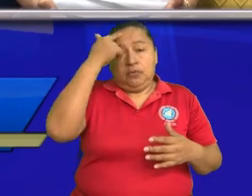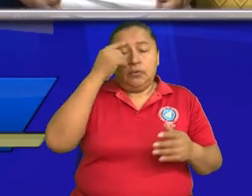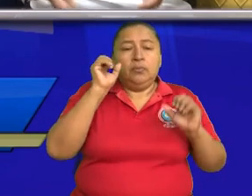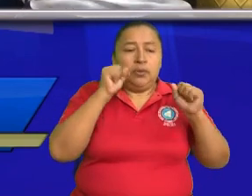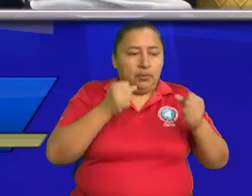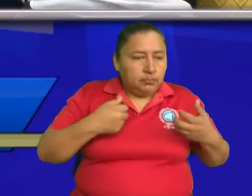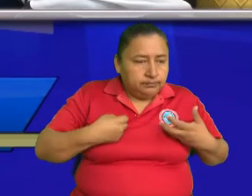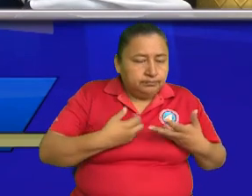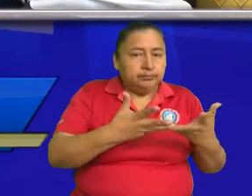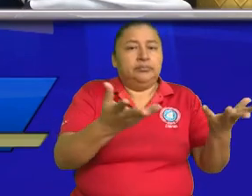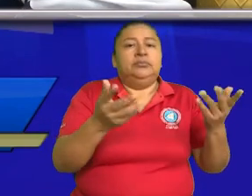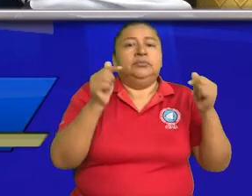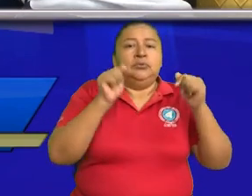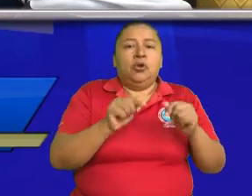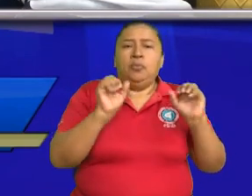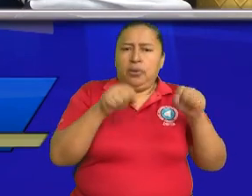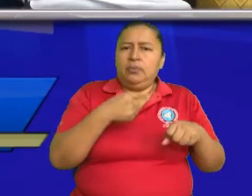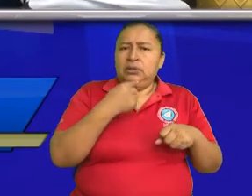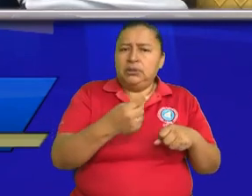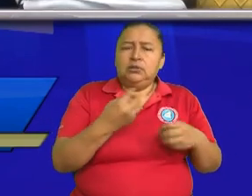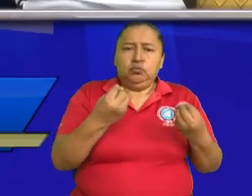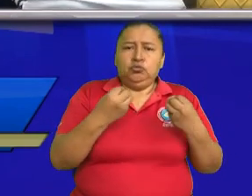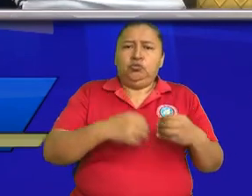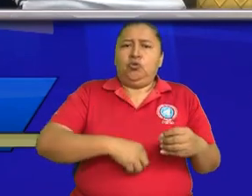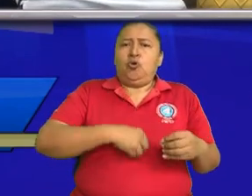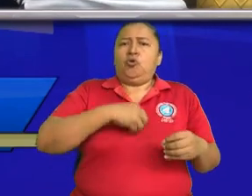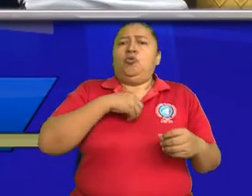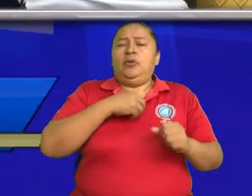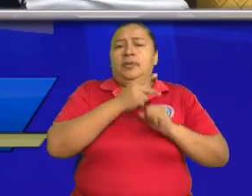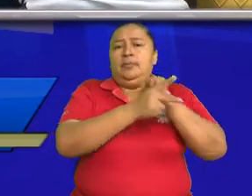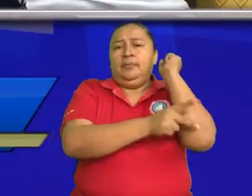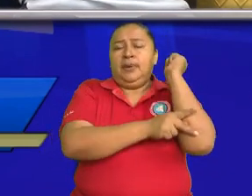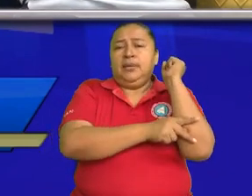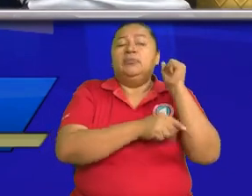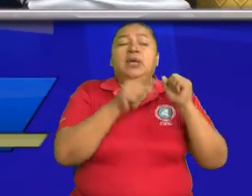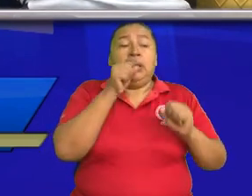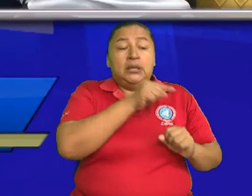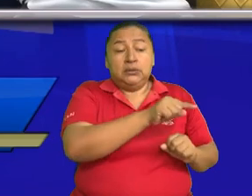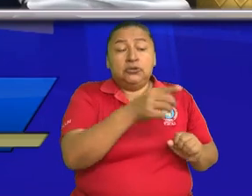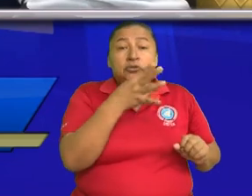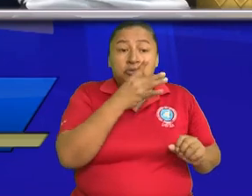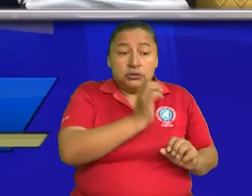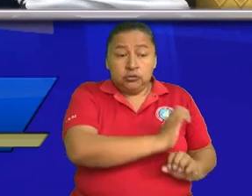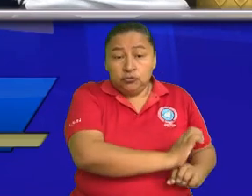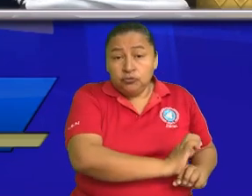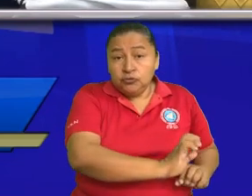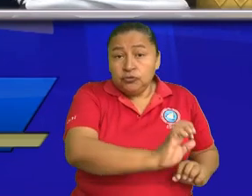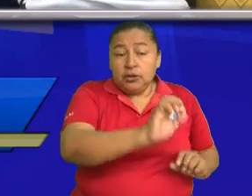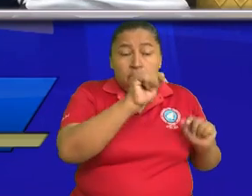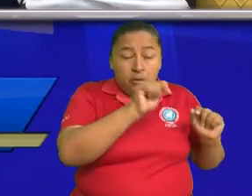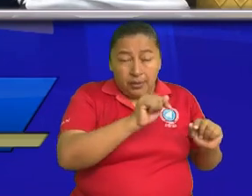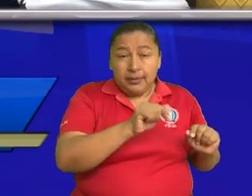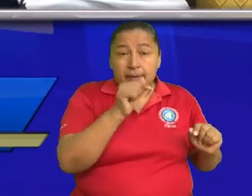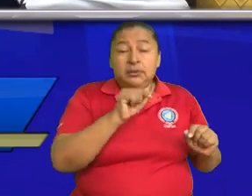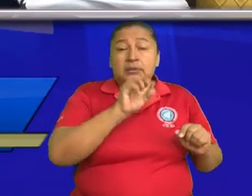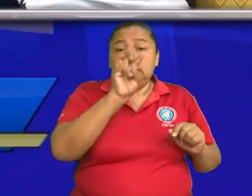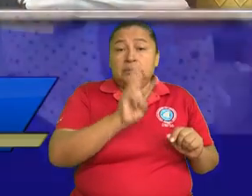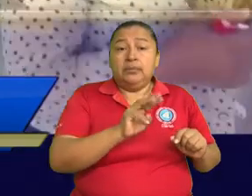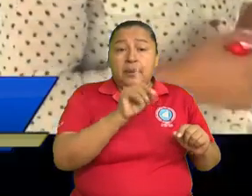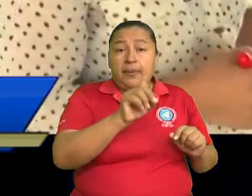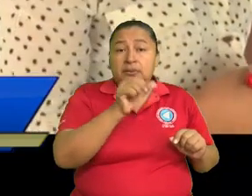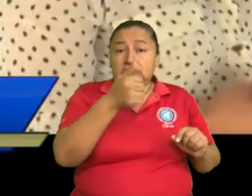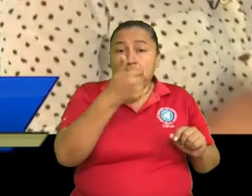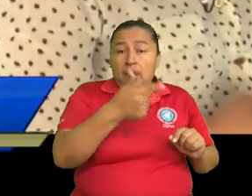hemos lanzado. Entonces, hoy podemos decir con mucho orgullo patrio que estos muchachos, esta generación que está ahorita estudiando